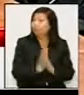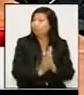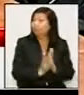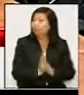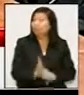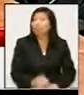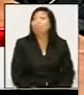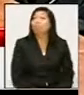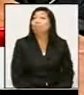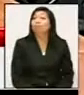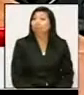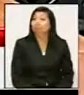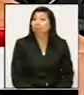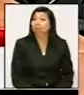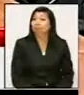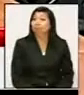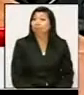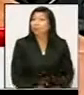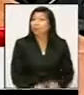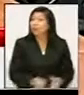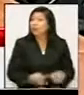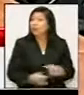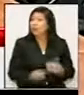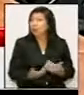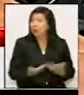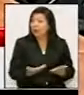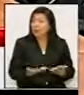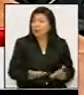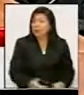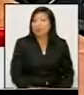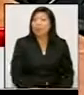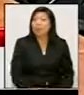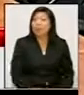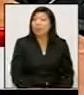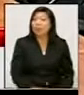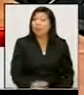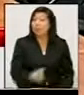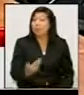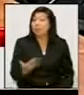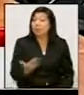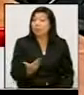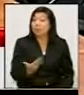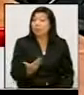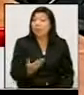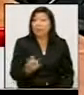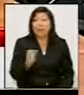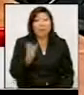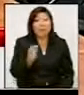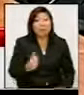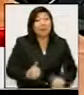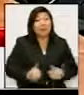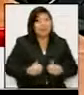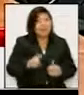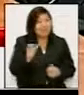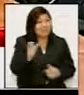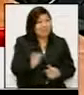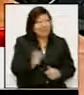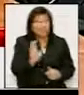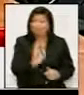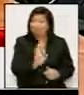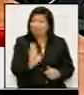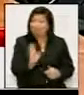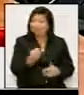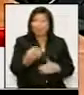para empezar, que vienen declinando, que debe ser una preocupación, no solo para los pobladores, no solamente para